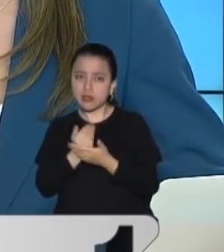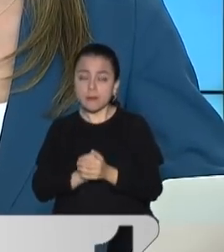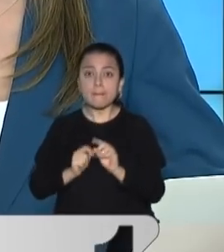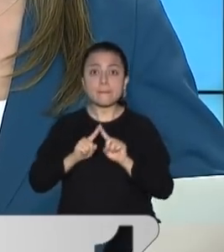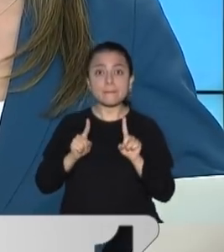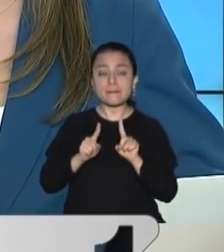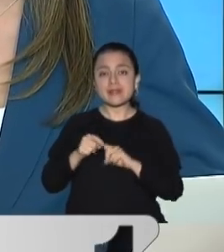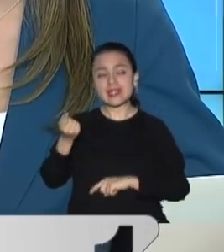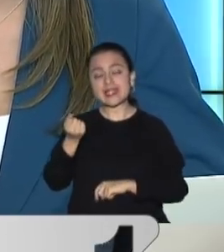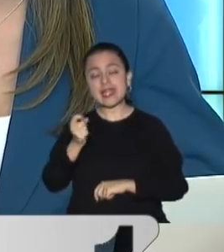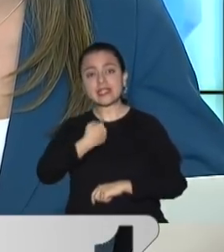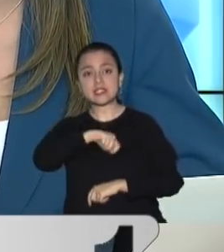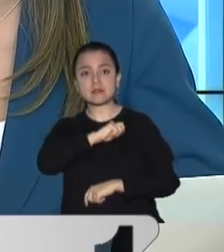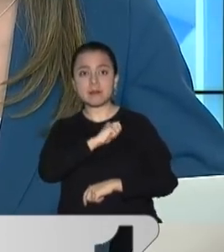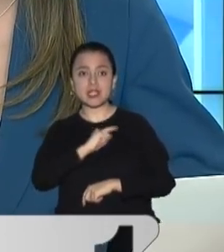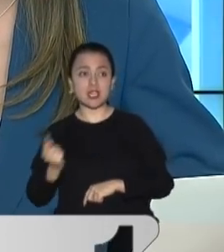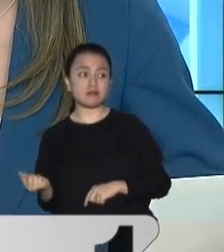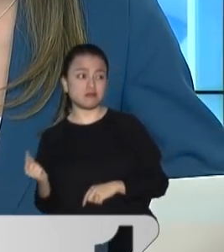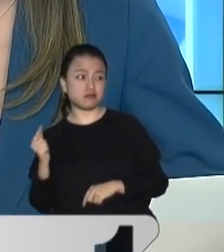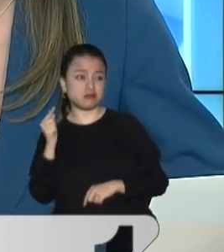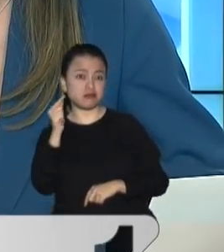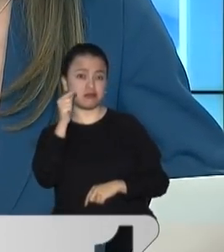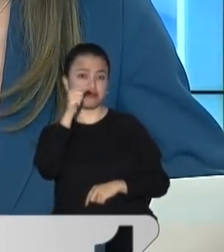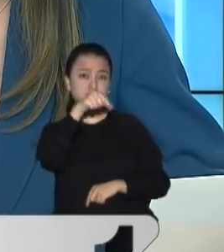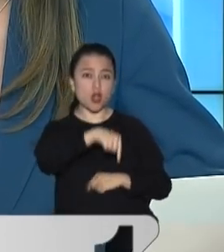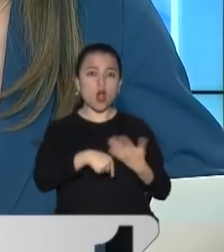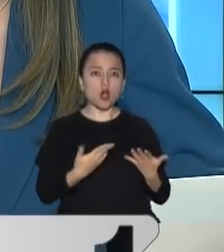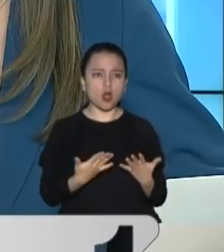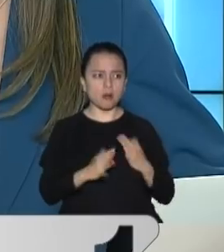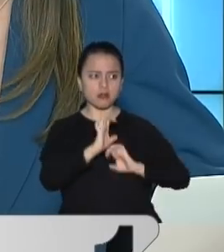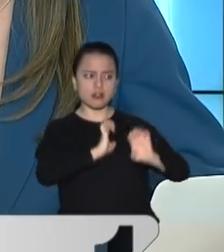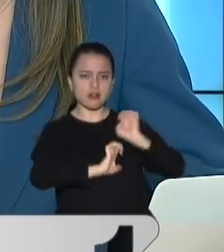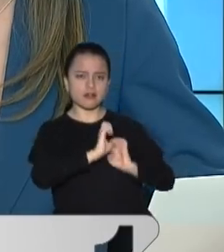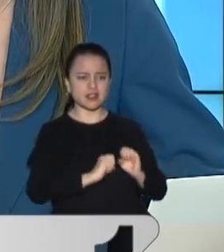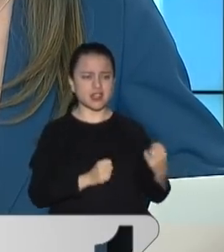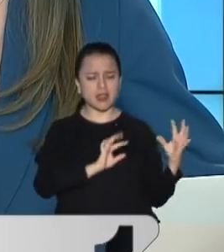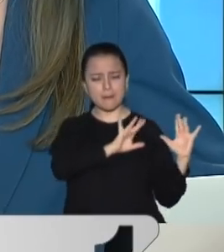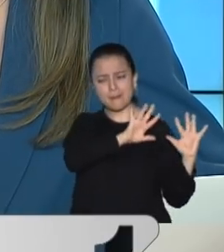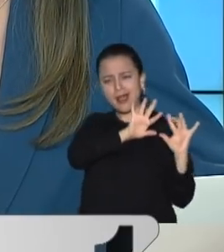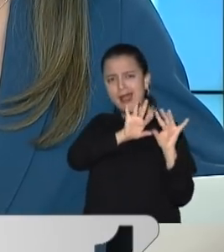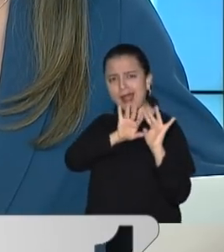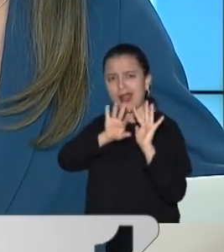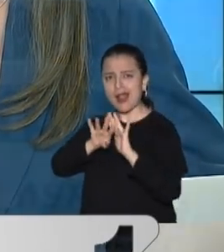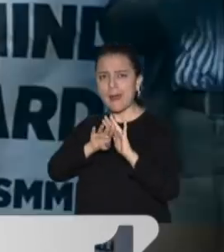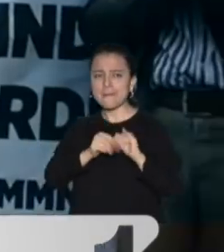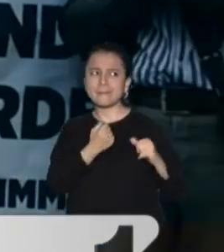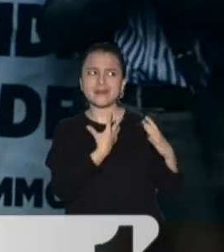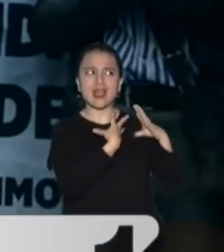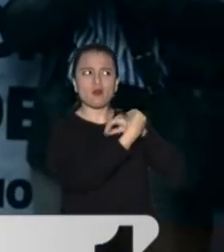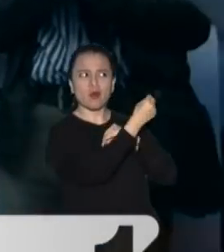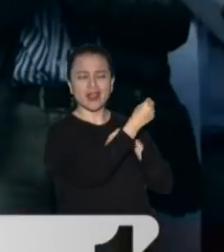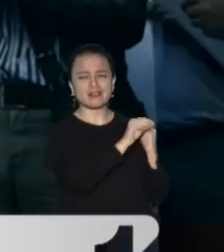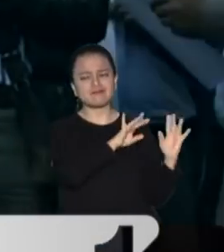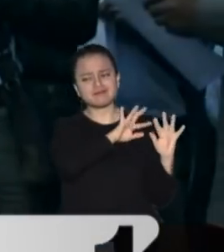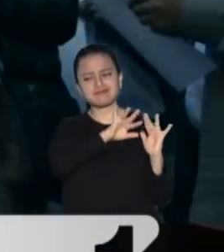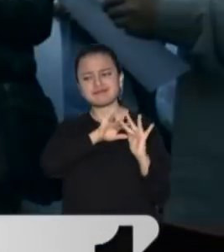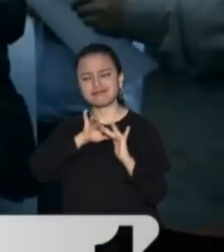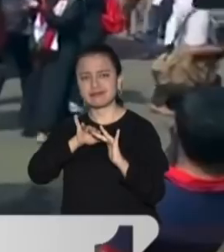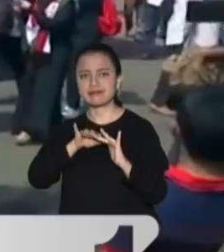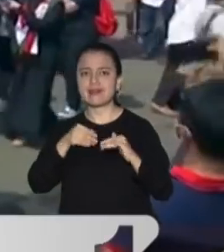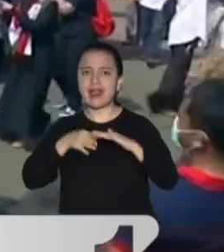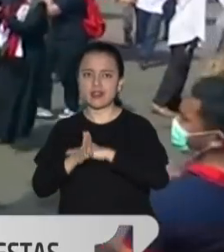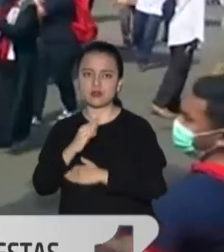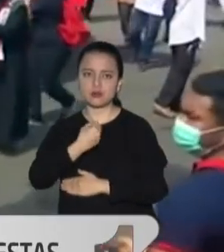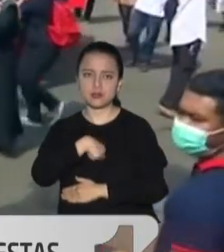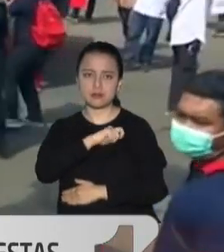tanquetas del ejército tras la llegada de 6.000 migrantes. Las noticias del mundo en Noticentro 1 CMI. Israel y los